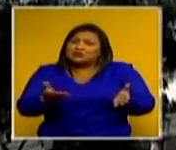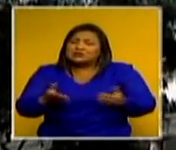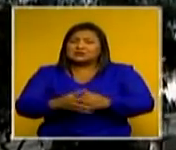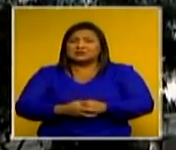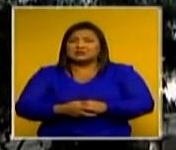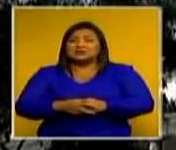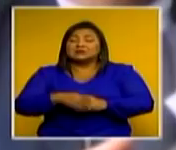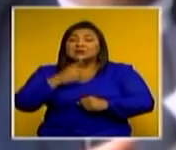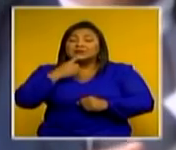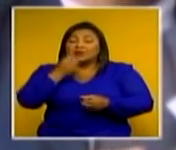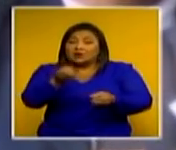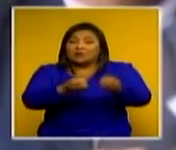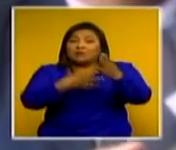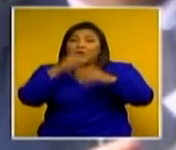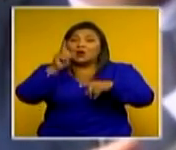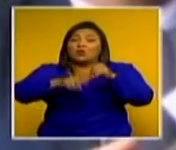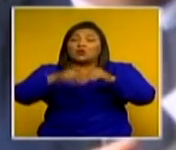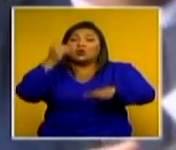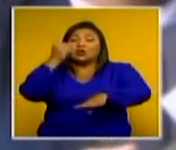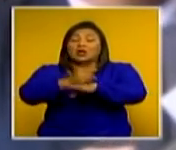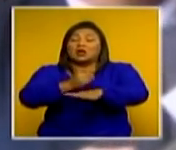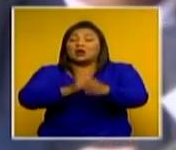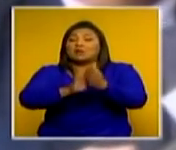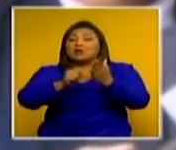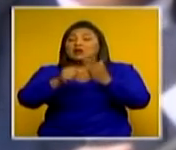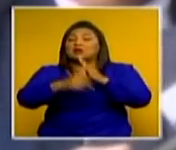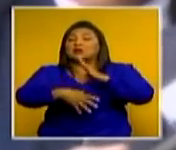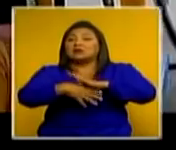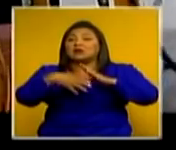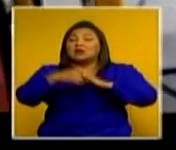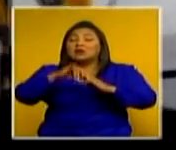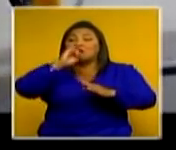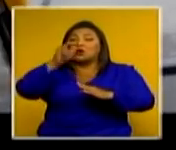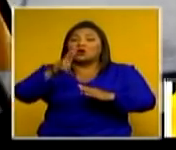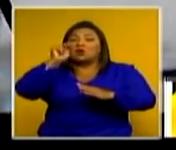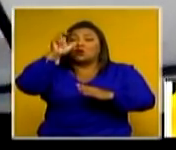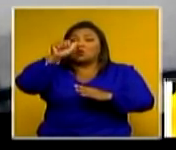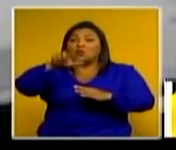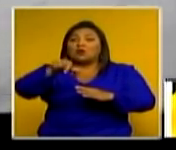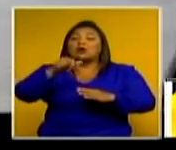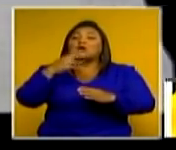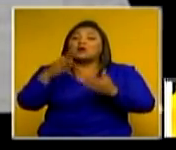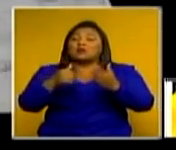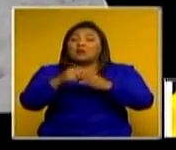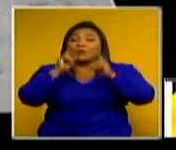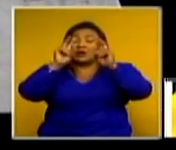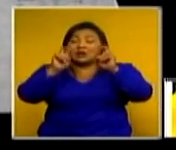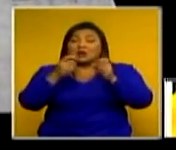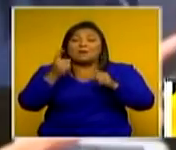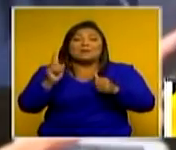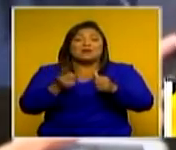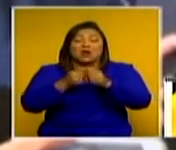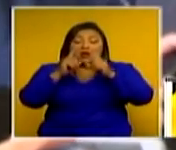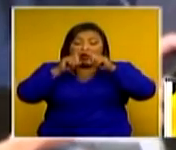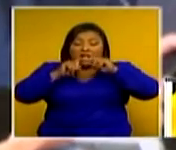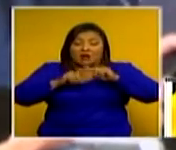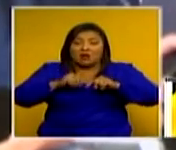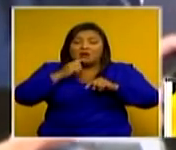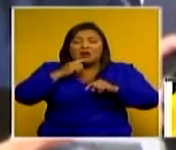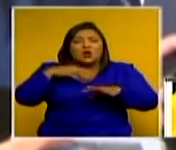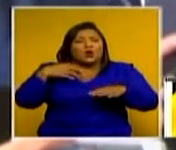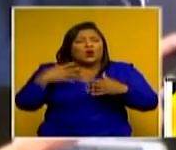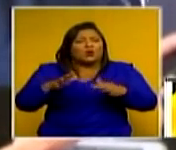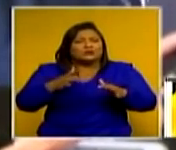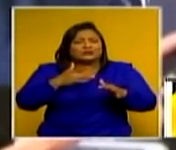el anuncio lo hizo hace varios días el ministro de hidrocarburos fue carlos pérez pero el tema aún está en análisis es un golpe que